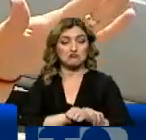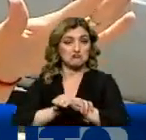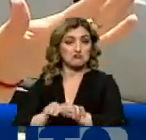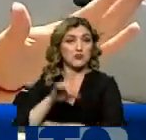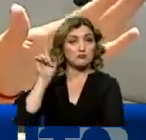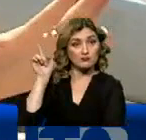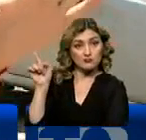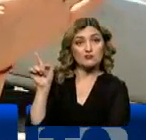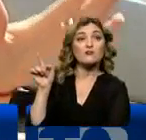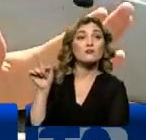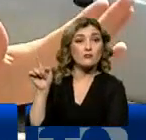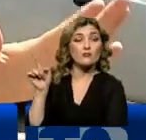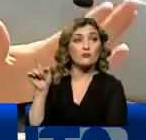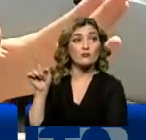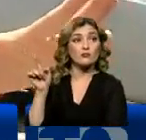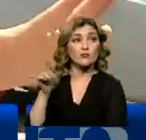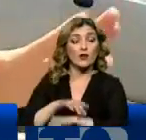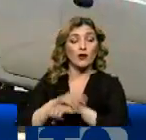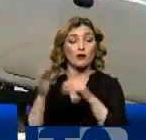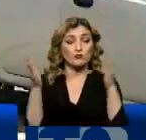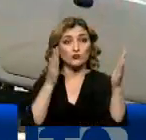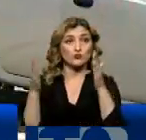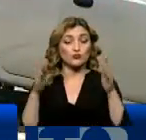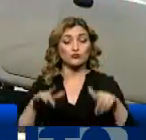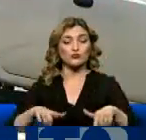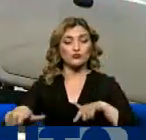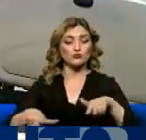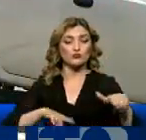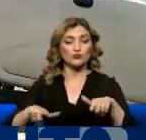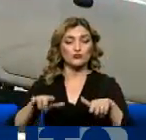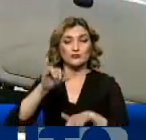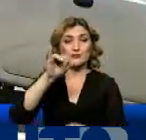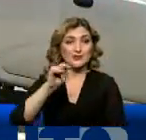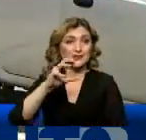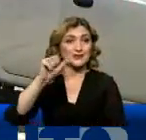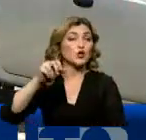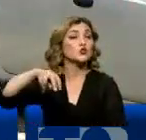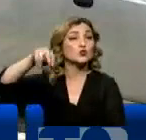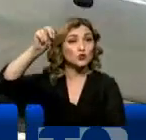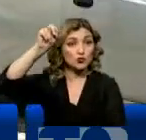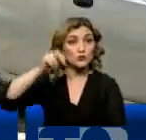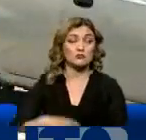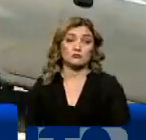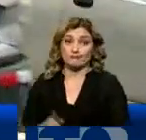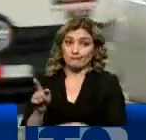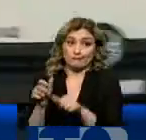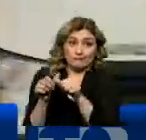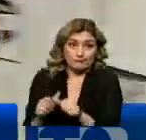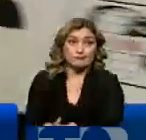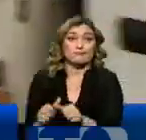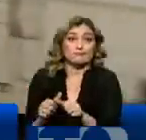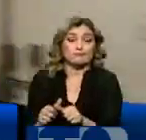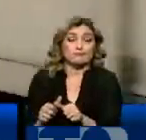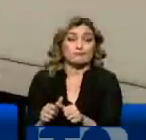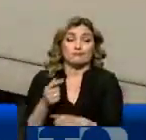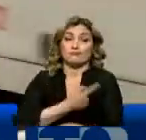aquí a las instalaciones del centro de detención provisional ubicado en el sector del Inca, al norte de la ciudad. Aquí deberá permanecer